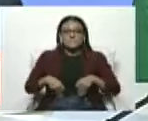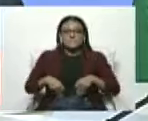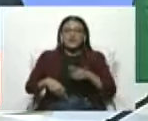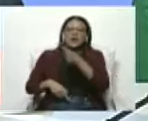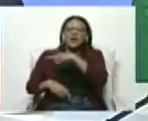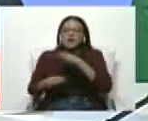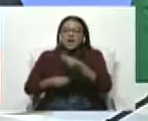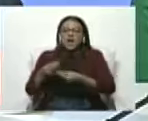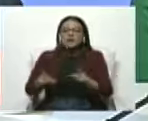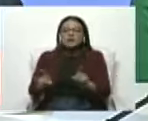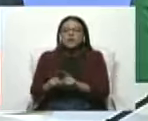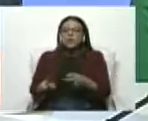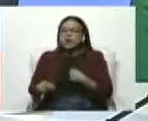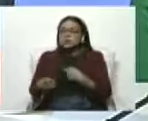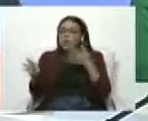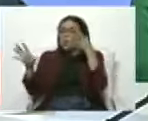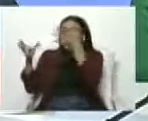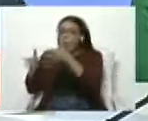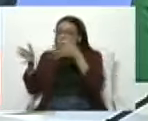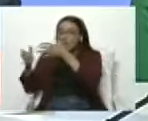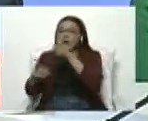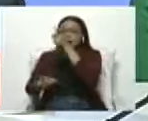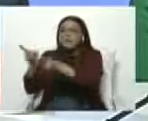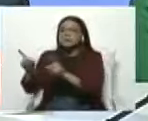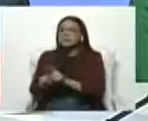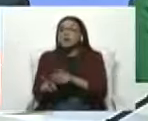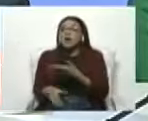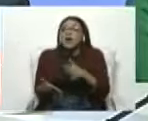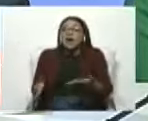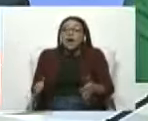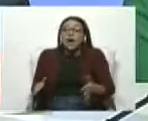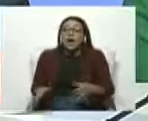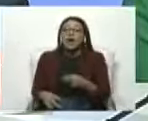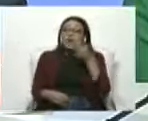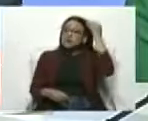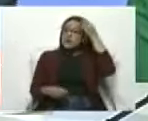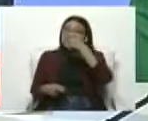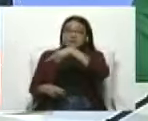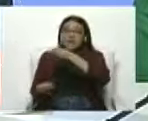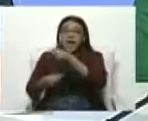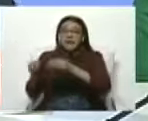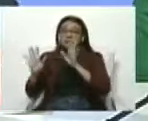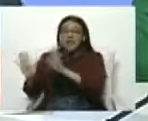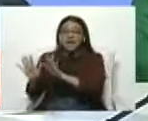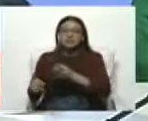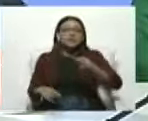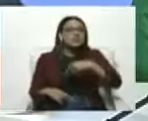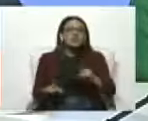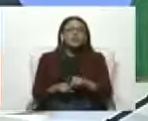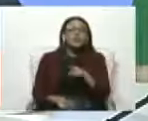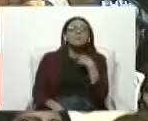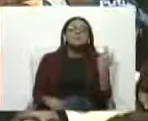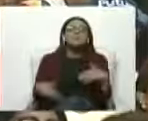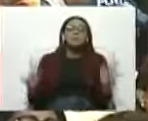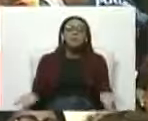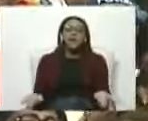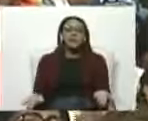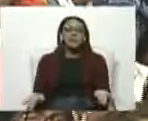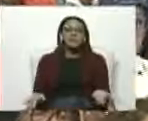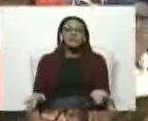evitar lo que a estas alturas ya ellos saben que es inevitable, que es el triunfo de la Revolución Bolivariana el 28 de